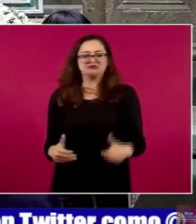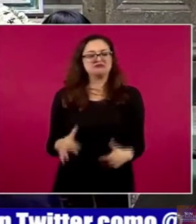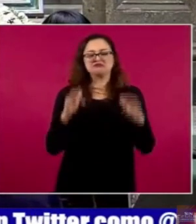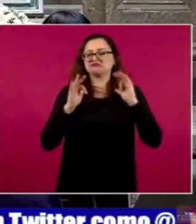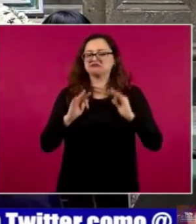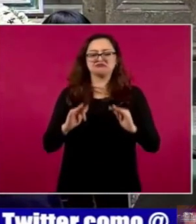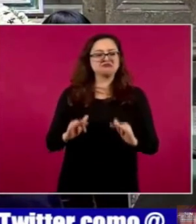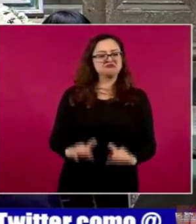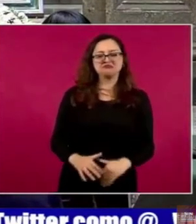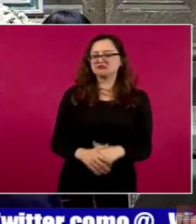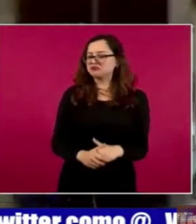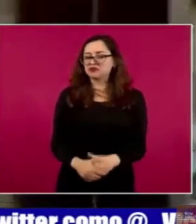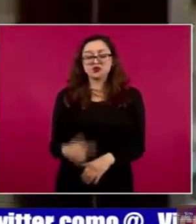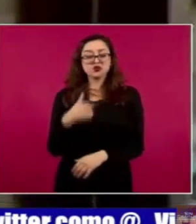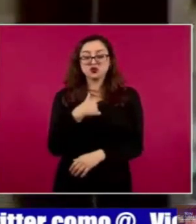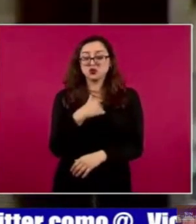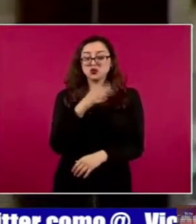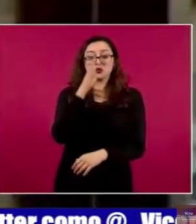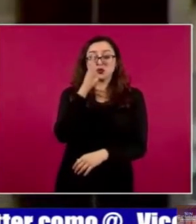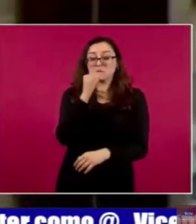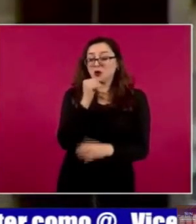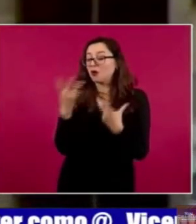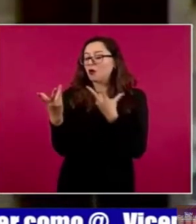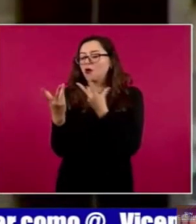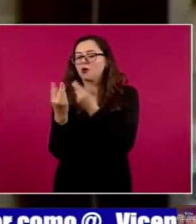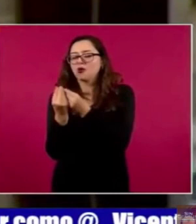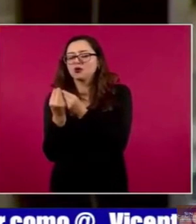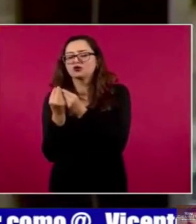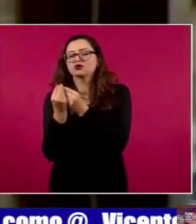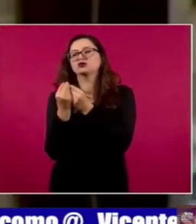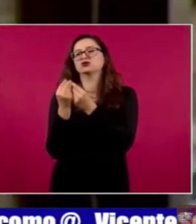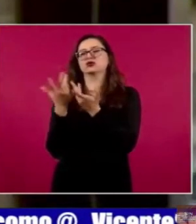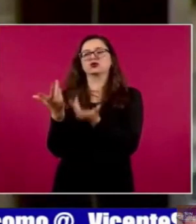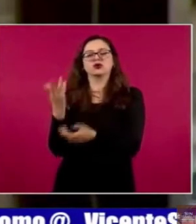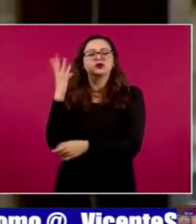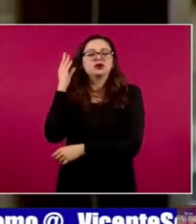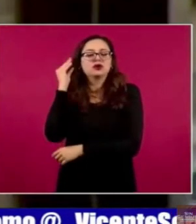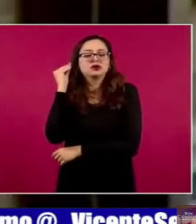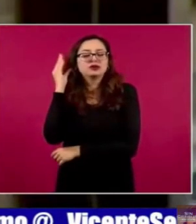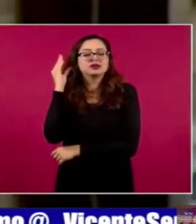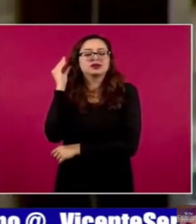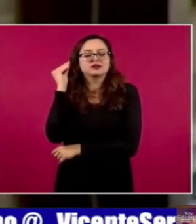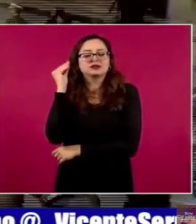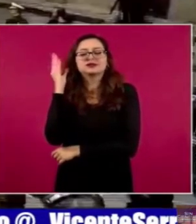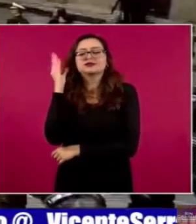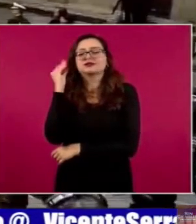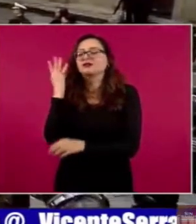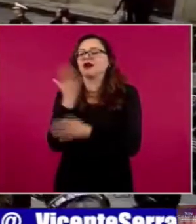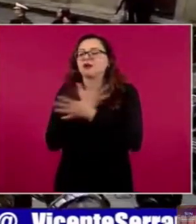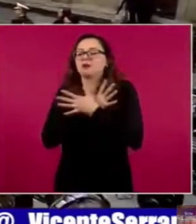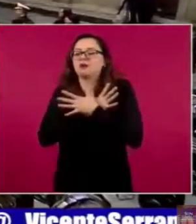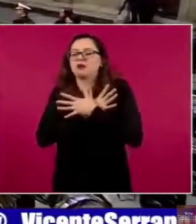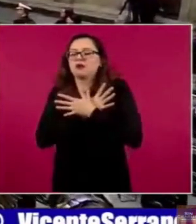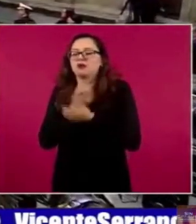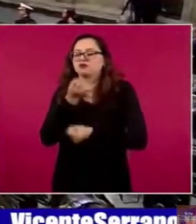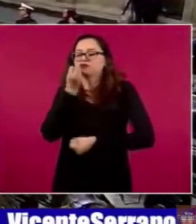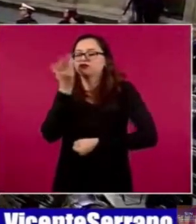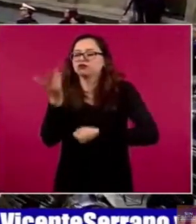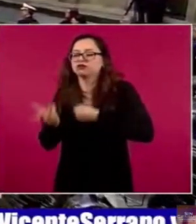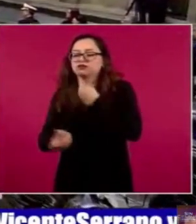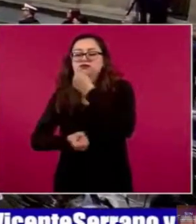No puedo suspirar a tu oído, mi amor, ni aspirar tu